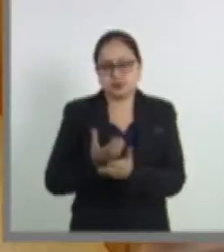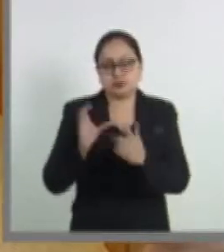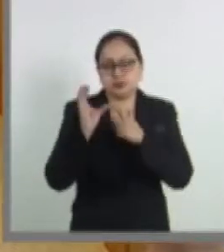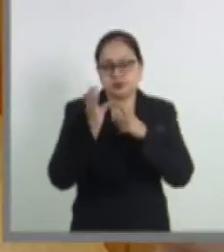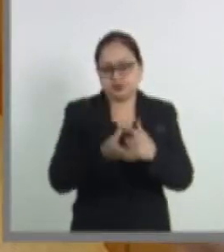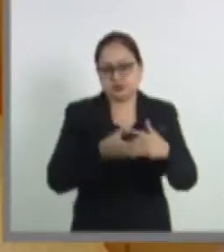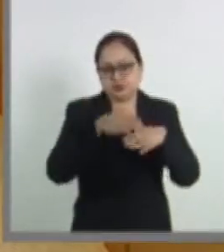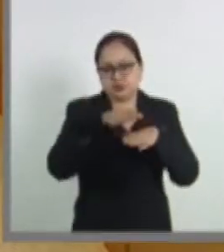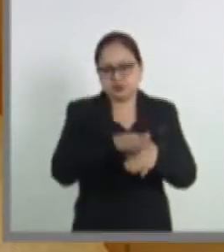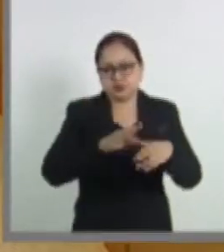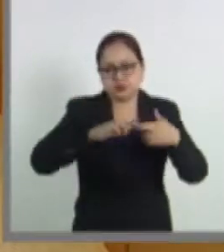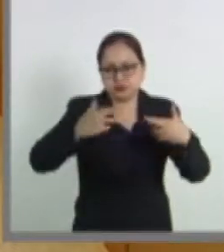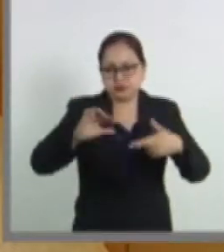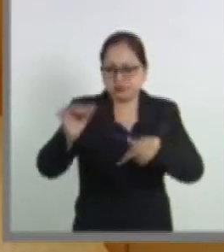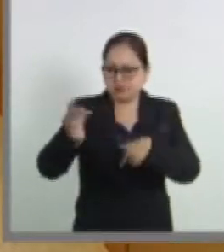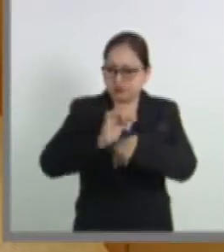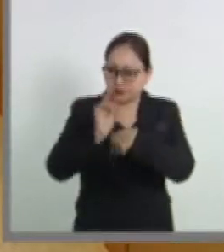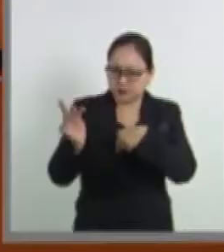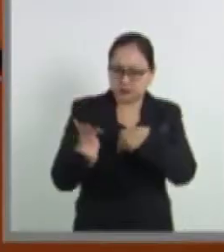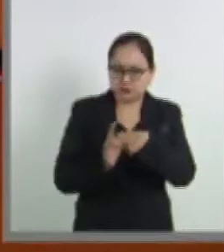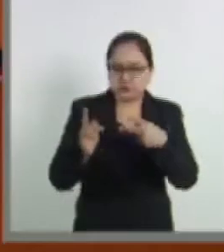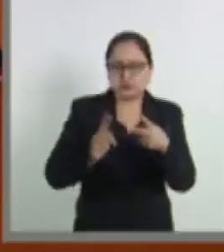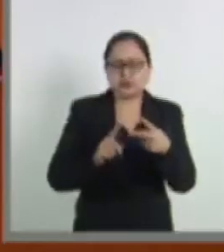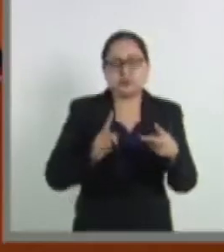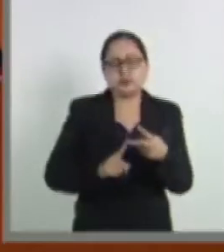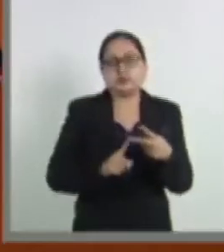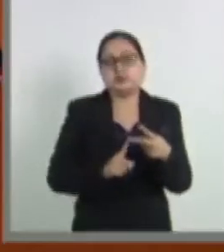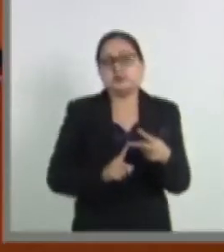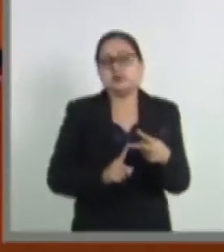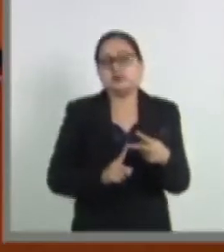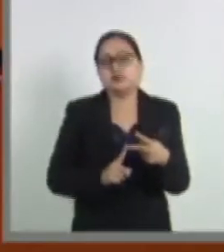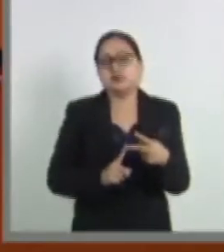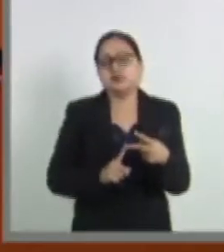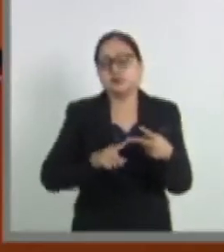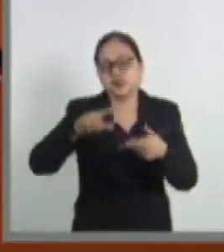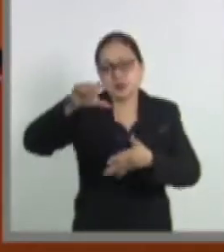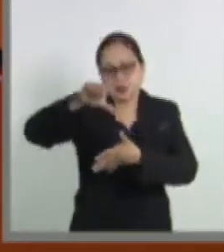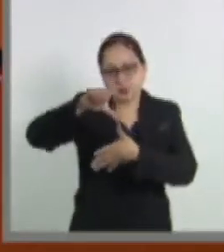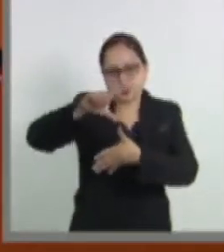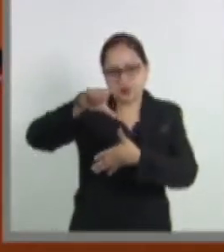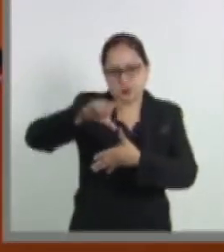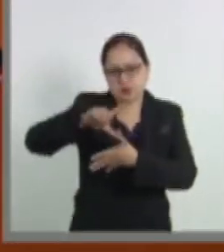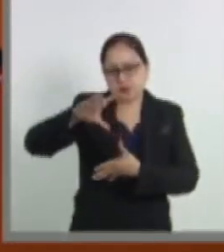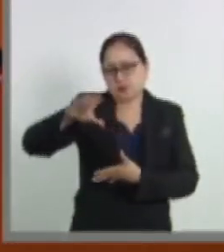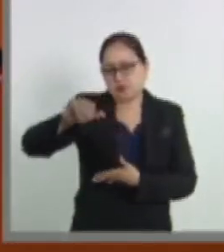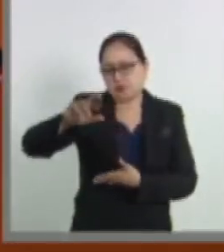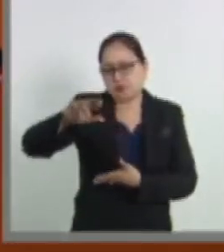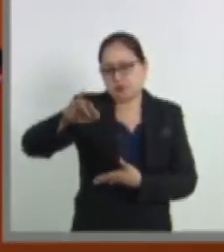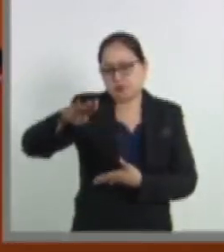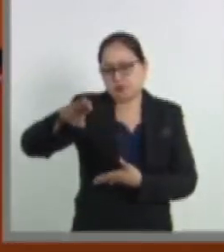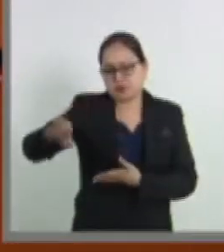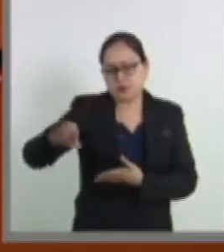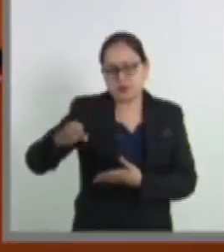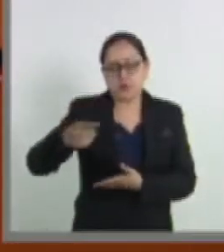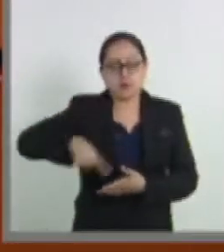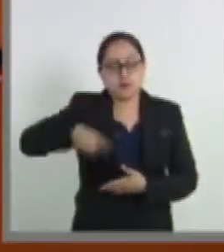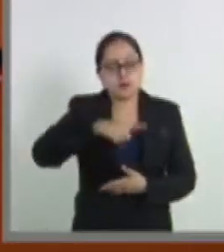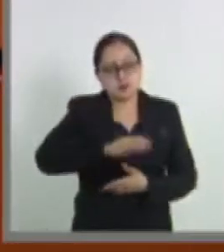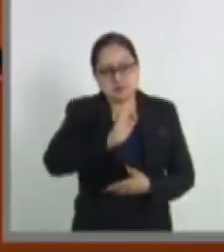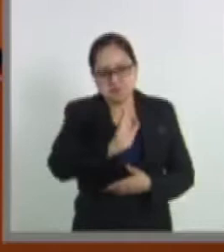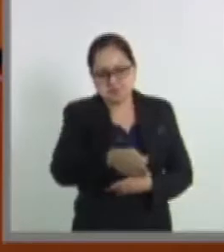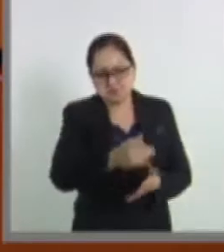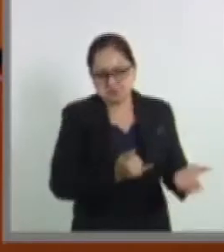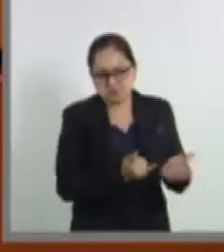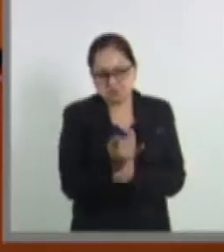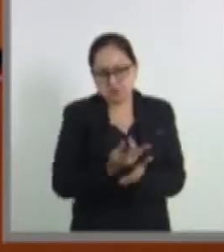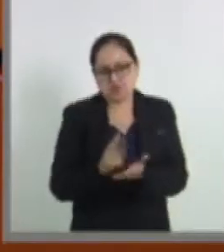Comisiones Unidas de Relaciones Exteriores y Relaciones Exteriores América Latina y el Caribe, por los que se aprueban los nombramientos